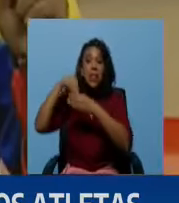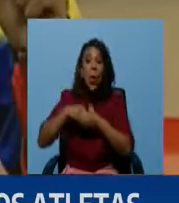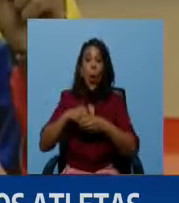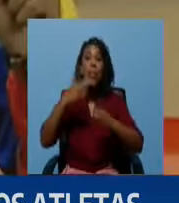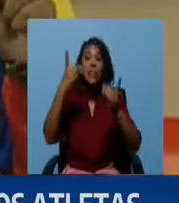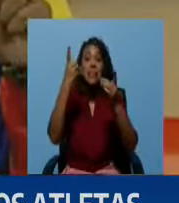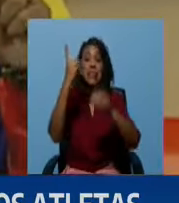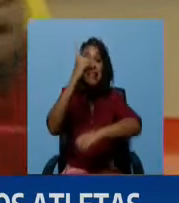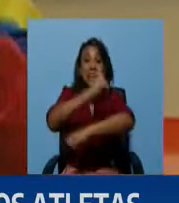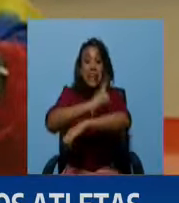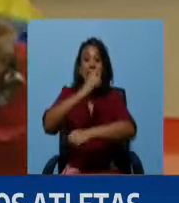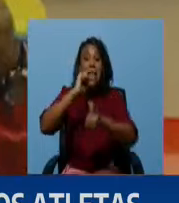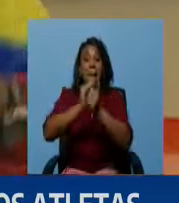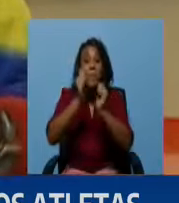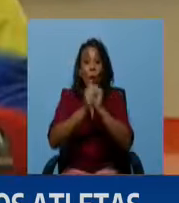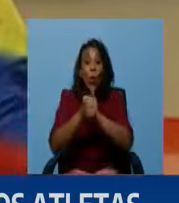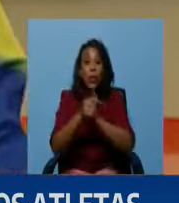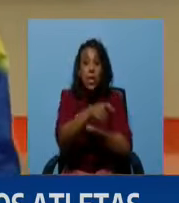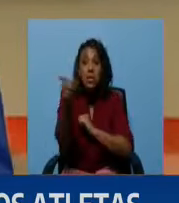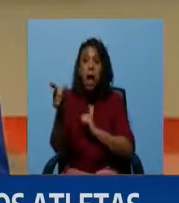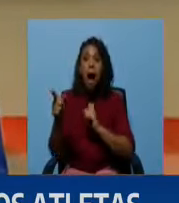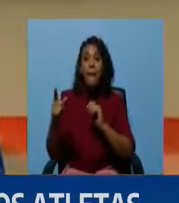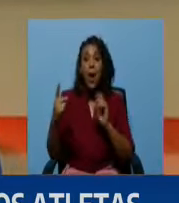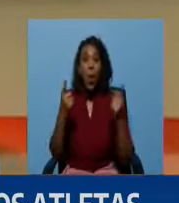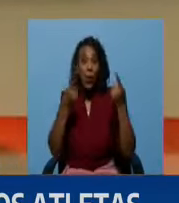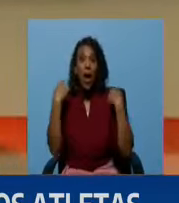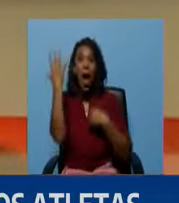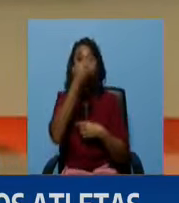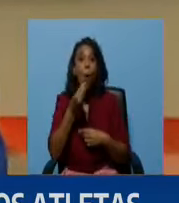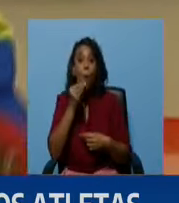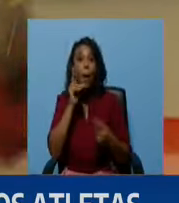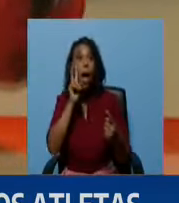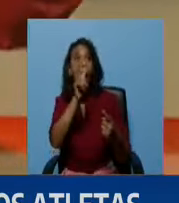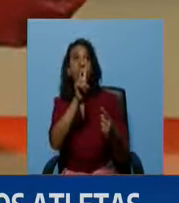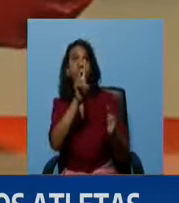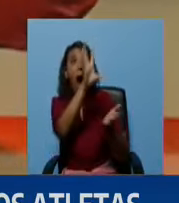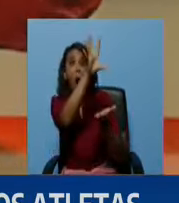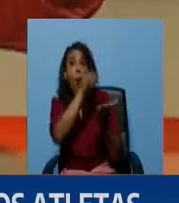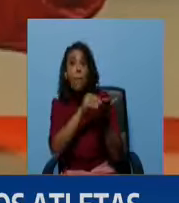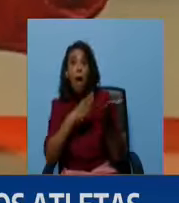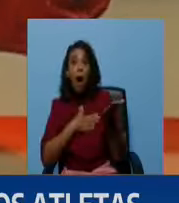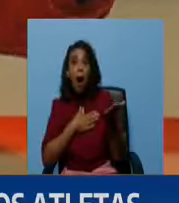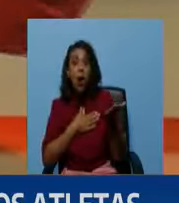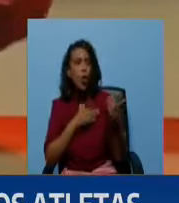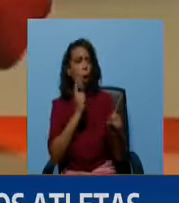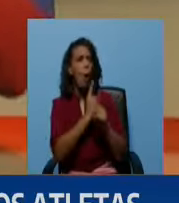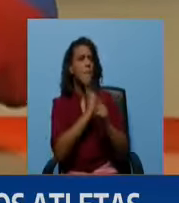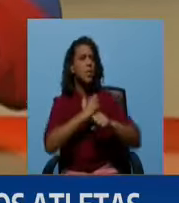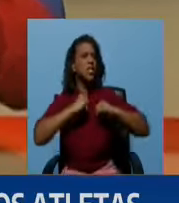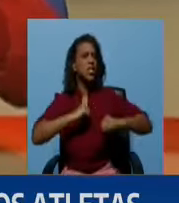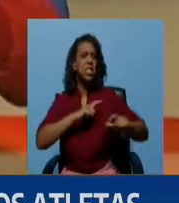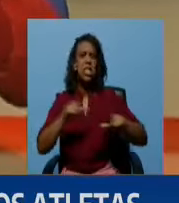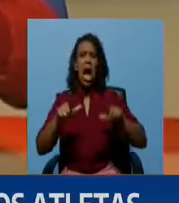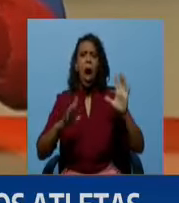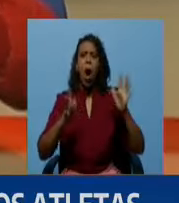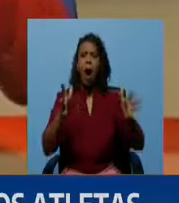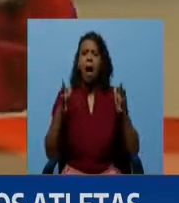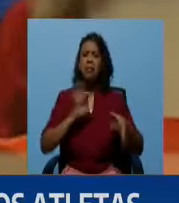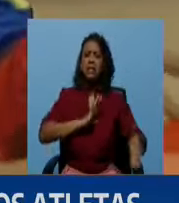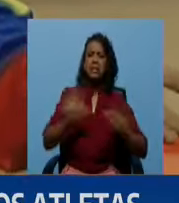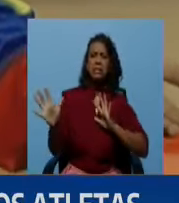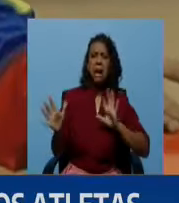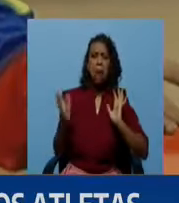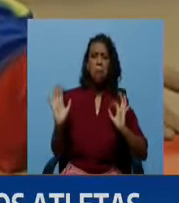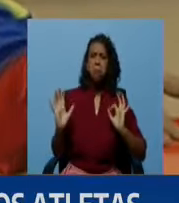sus disciplinas para los que vienen detrás. No solamente es que compites y llegas,